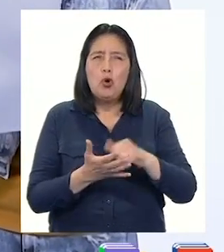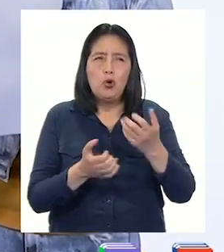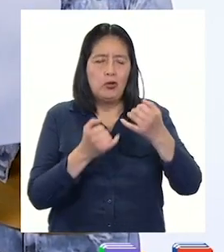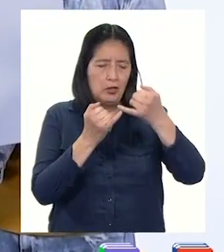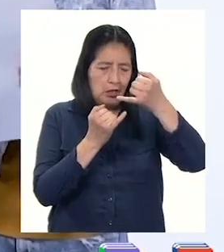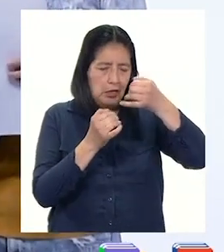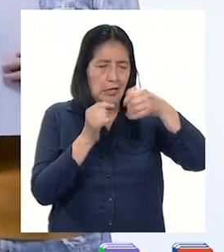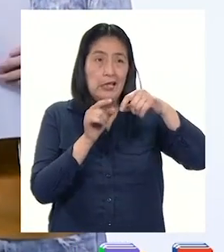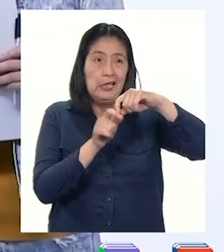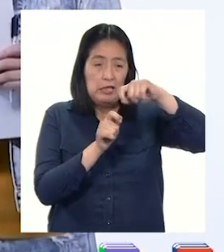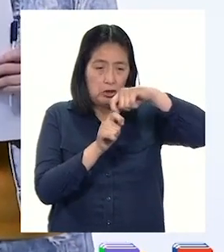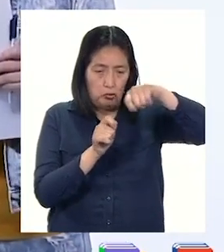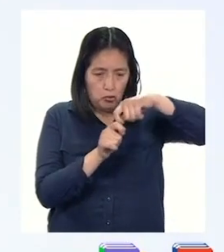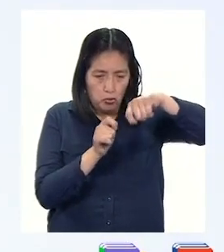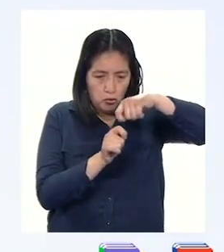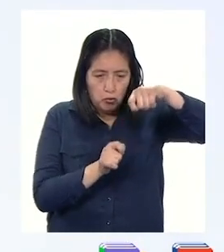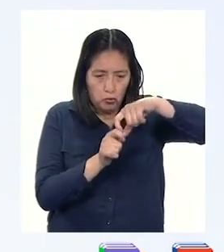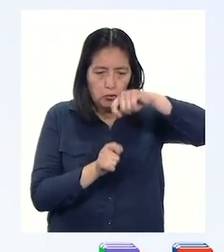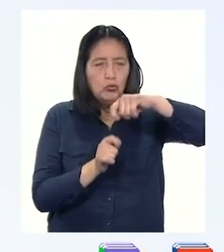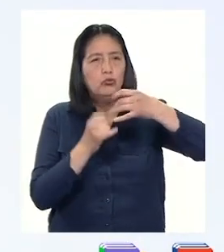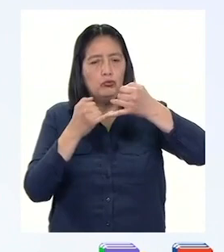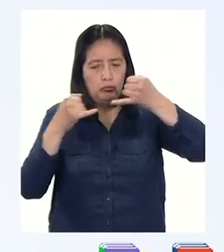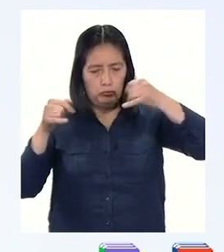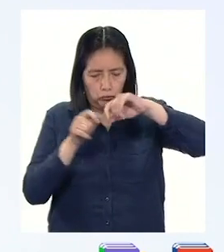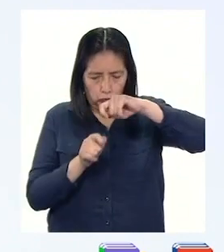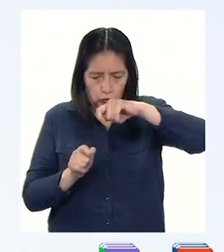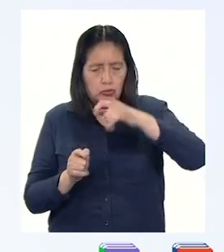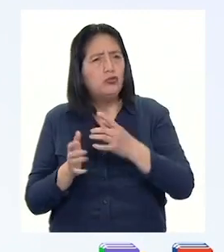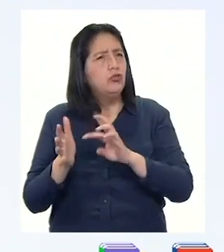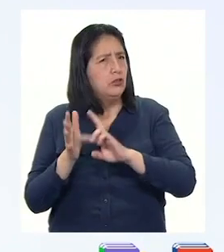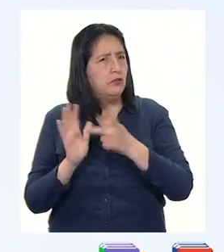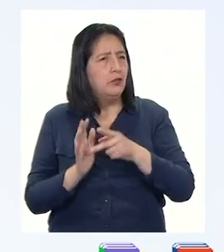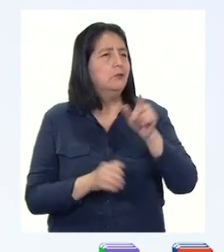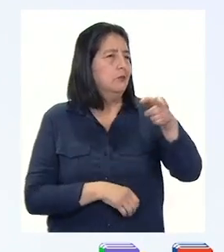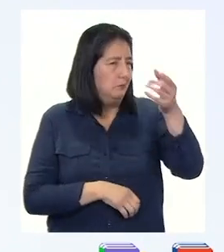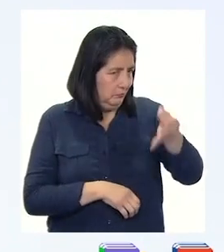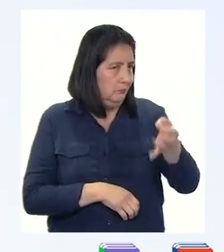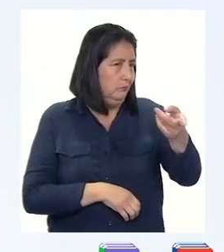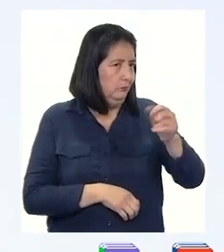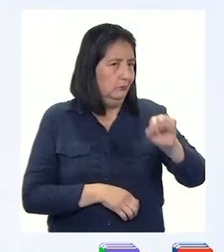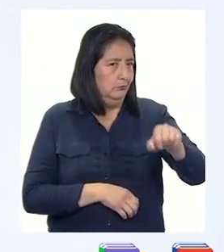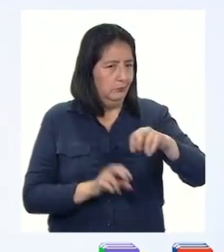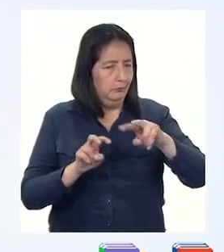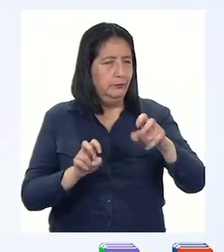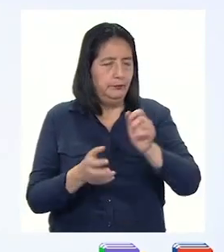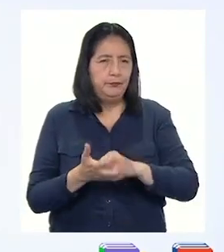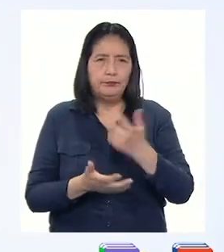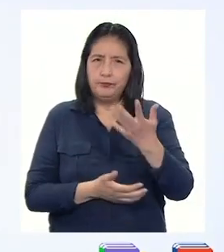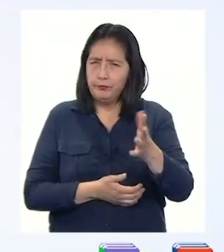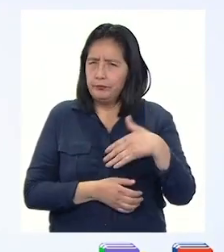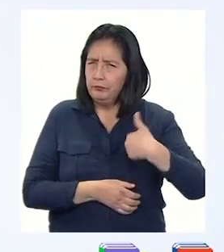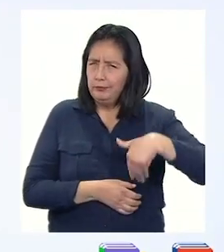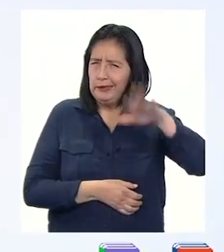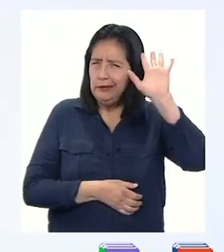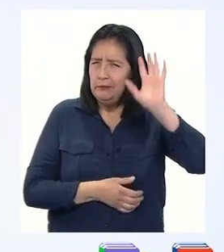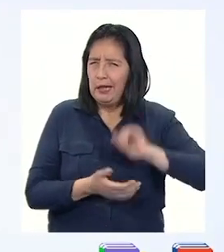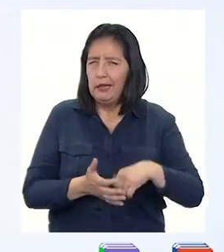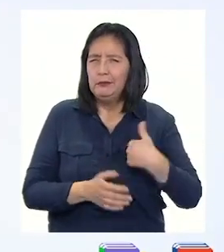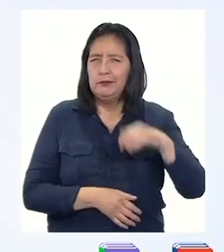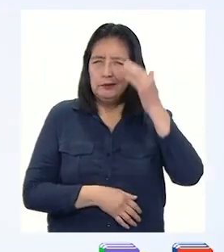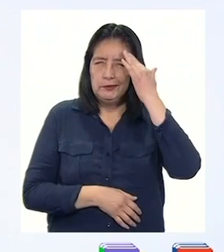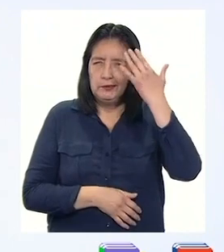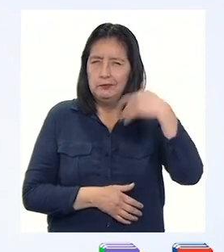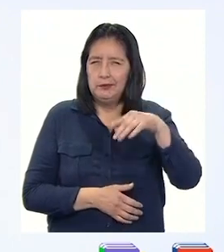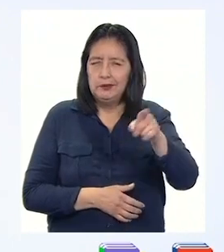material tenían algún tipo de significado. Es verdad, Patricia. Has investigado bien y hay aún mucho por